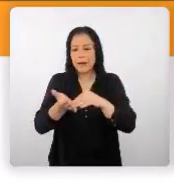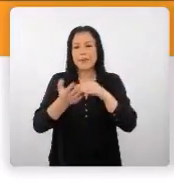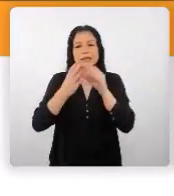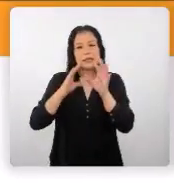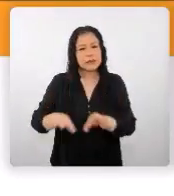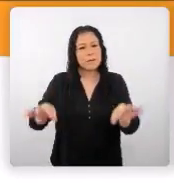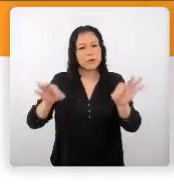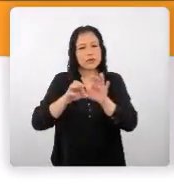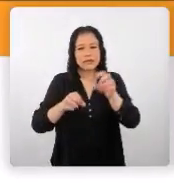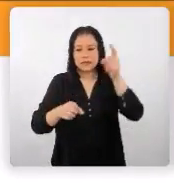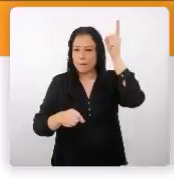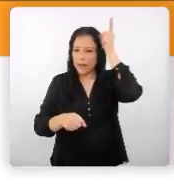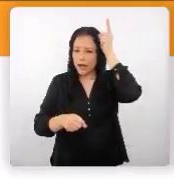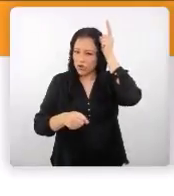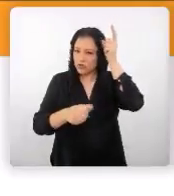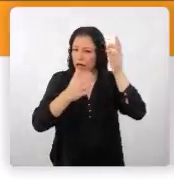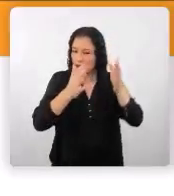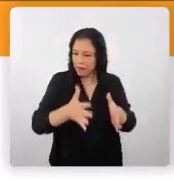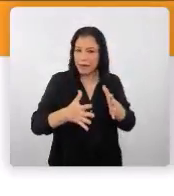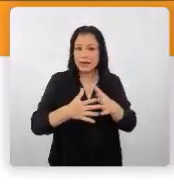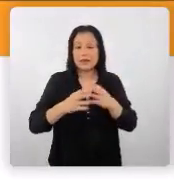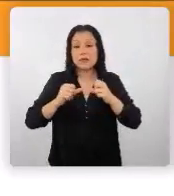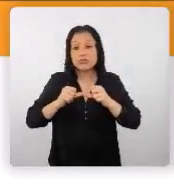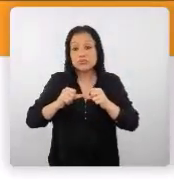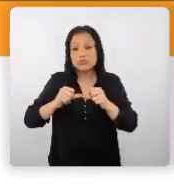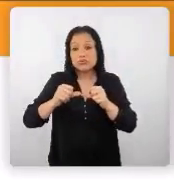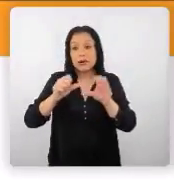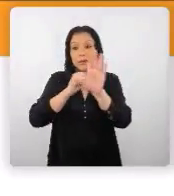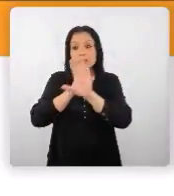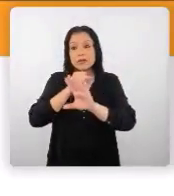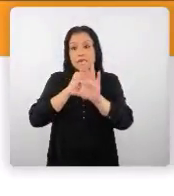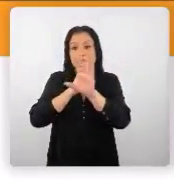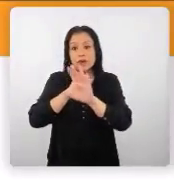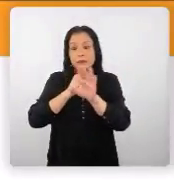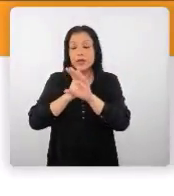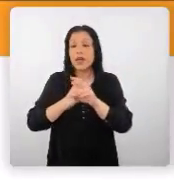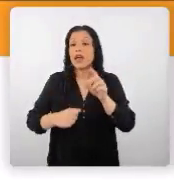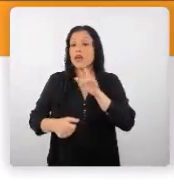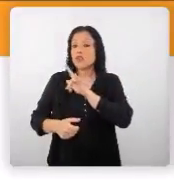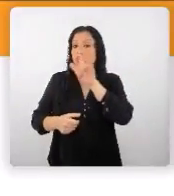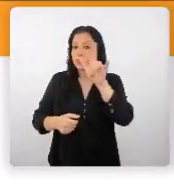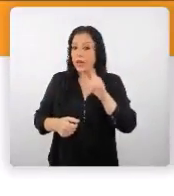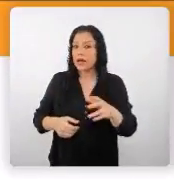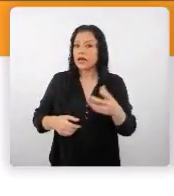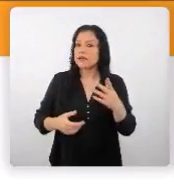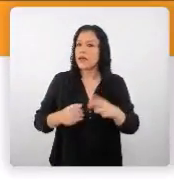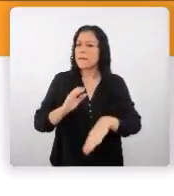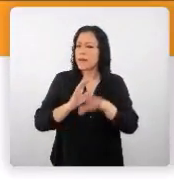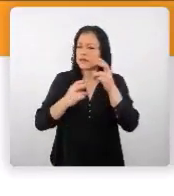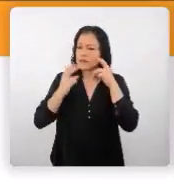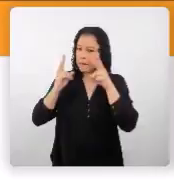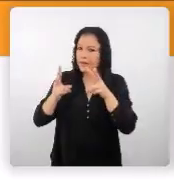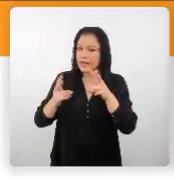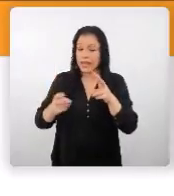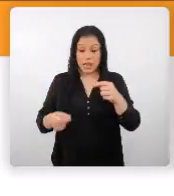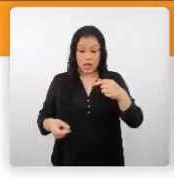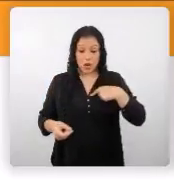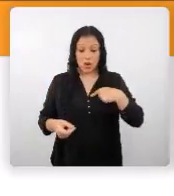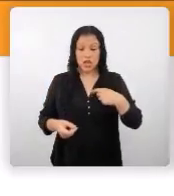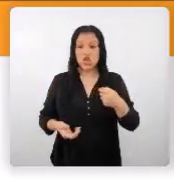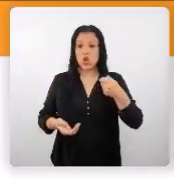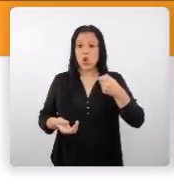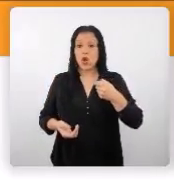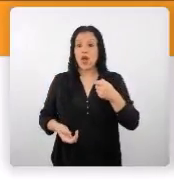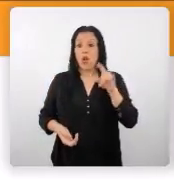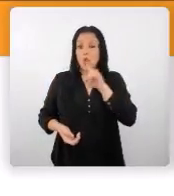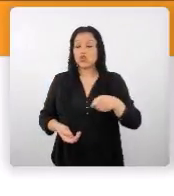los alemanes la sostenibilidad de sus viajes y sobre todo ver que el dinero que ellos están gastando en